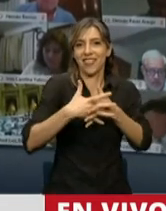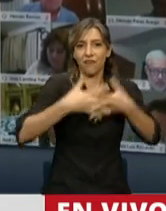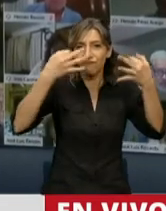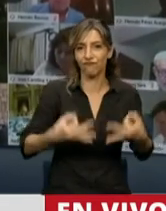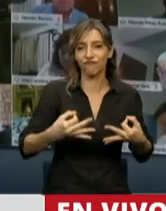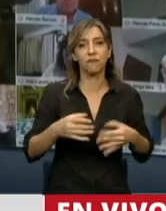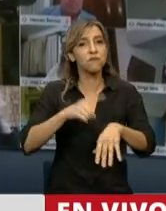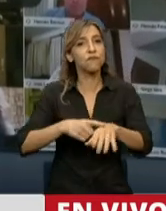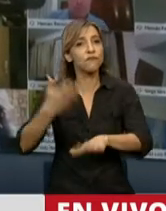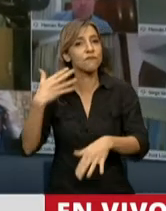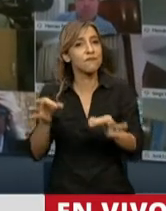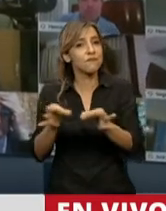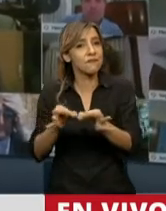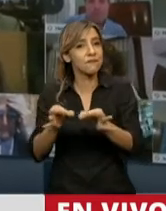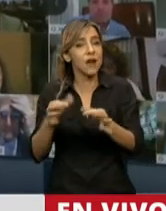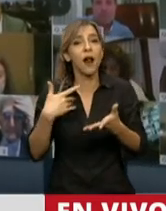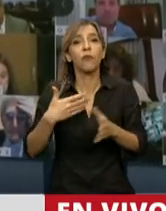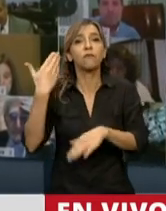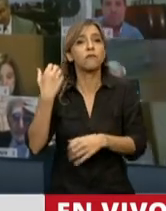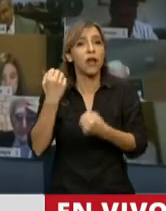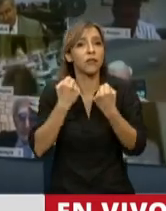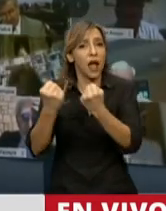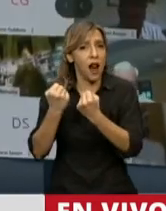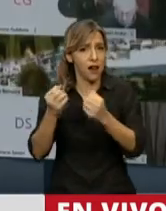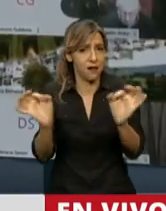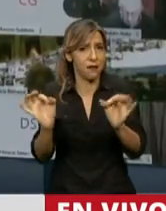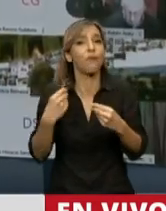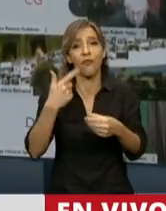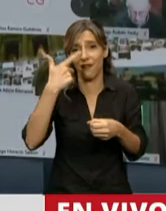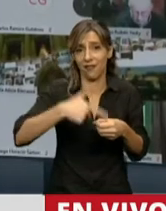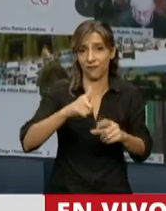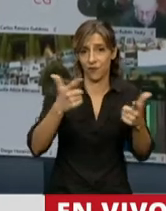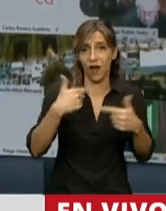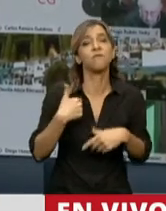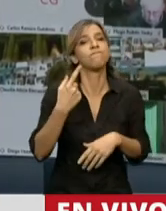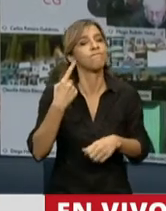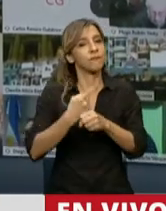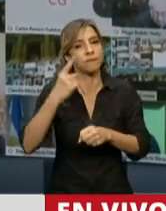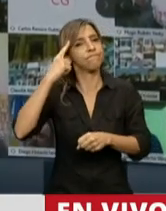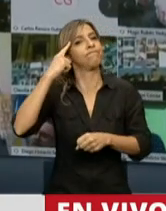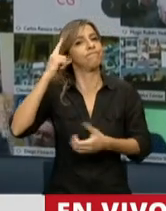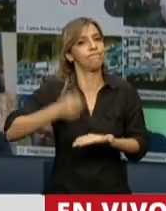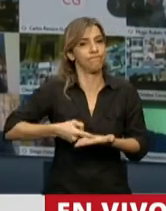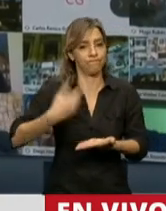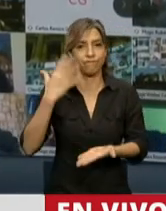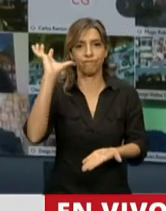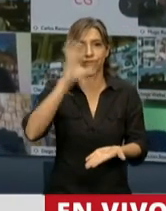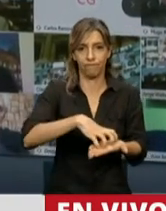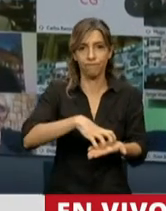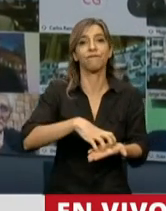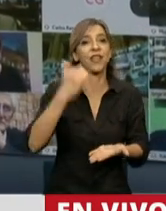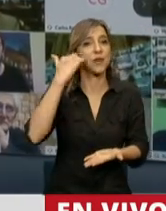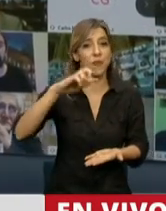Malvinas no existían vehículos porque no había combustible. Lo primero que hizo fue instalar la planta de almacenamiento de combustible Antares